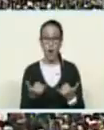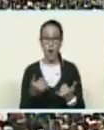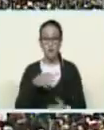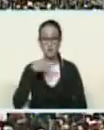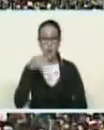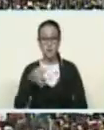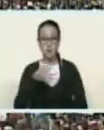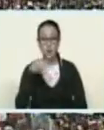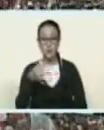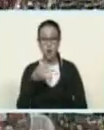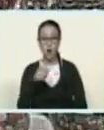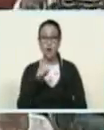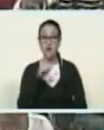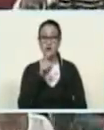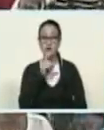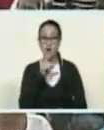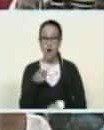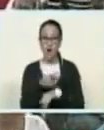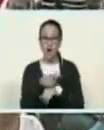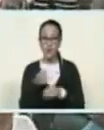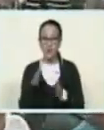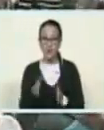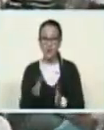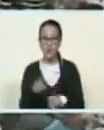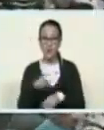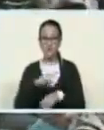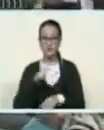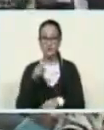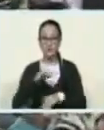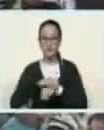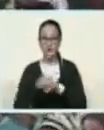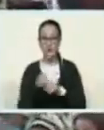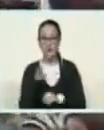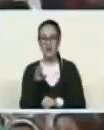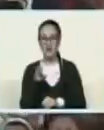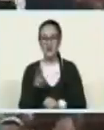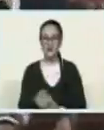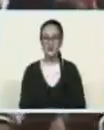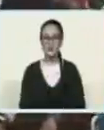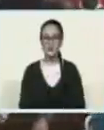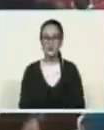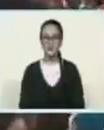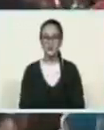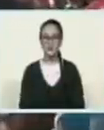El ciudadano gobernador del estado bolivariano de Miranda, Héctor Rodríguez Castro.